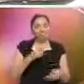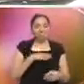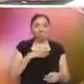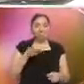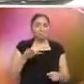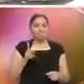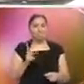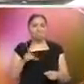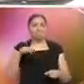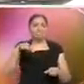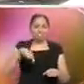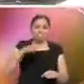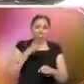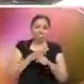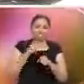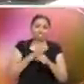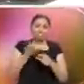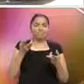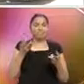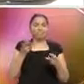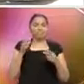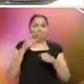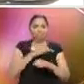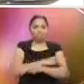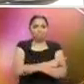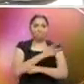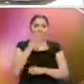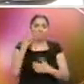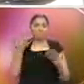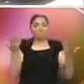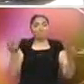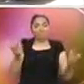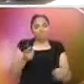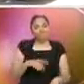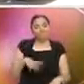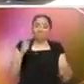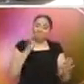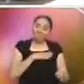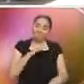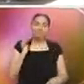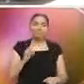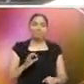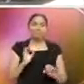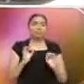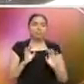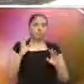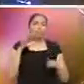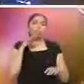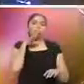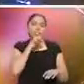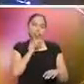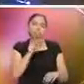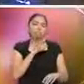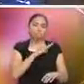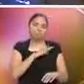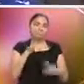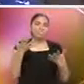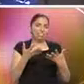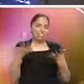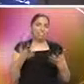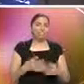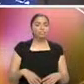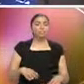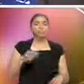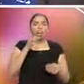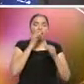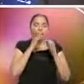estamos? Sí, quién sabe qué sea, pero bueno. Queda bueno, para cuando Sí. haga calorcito, queda bueno. Muy refrescante.